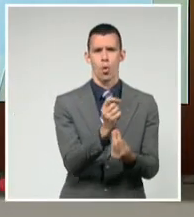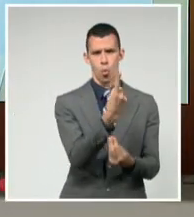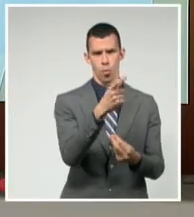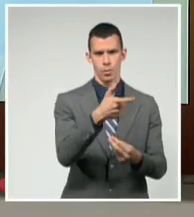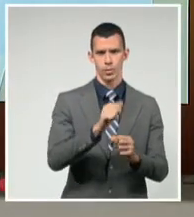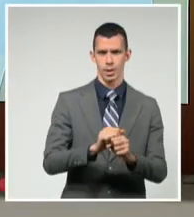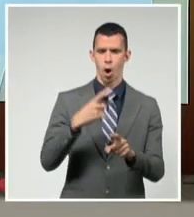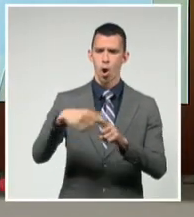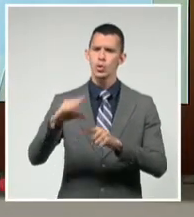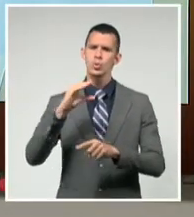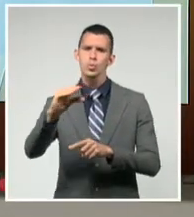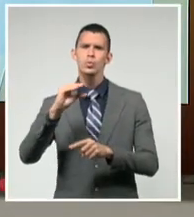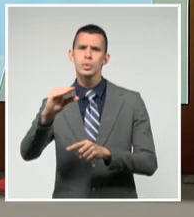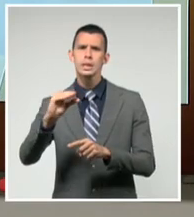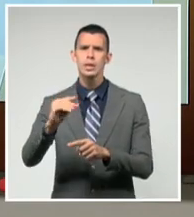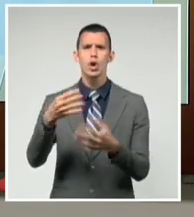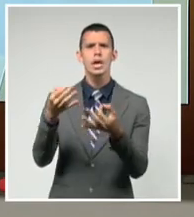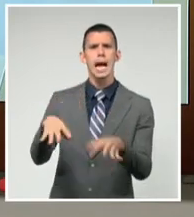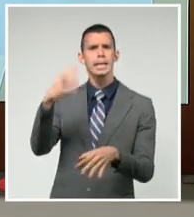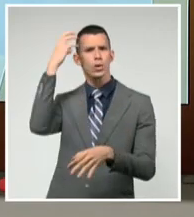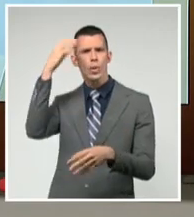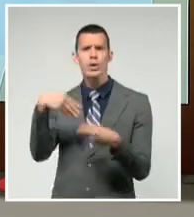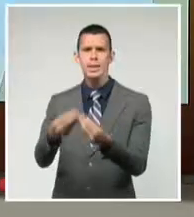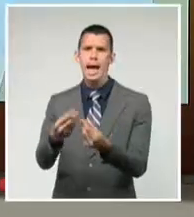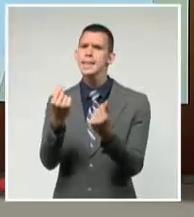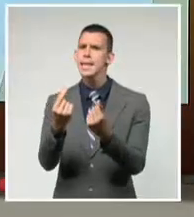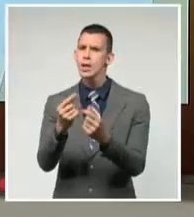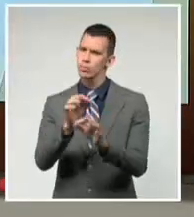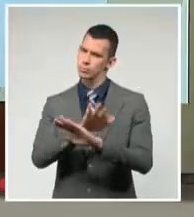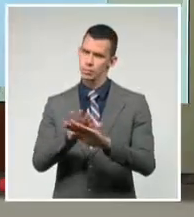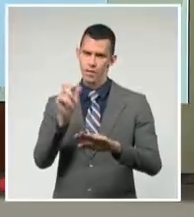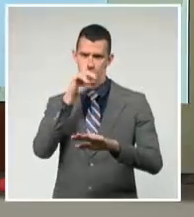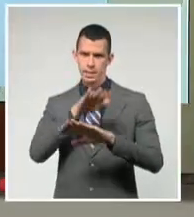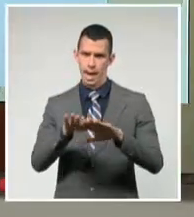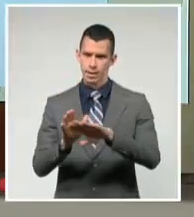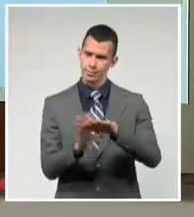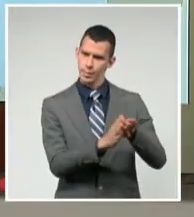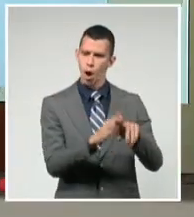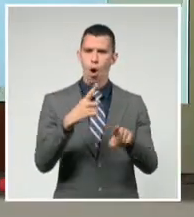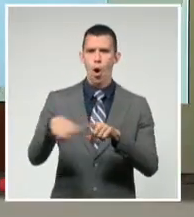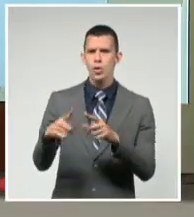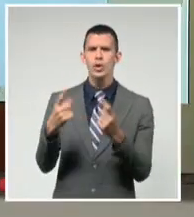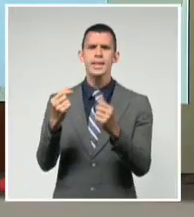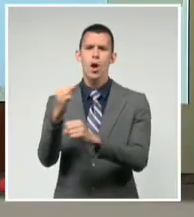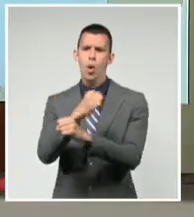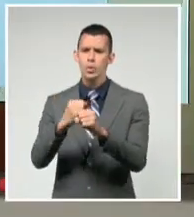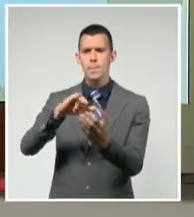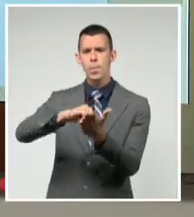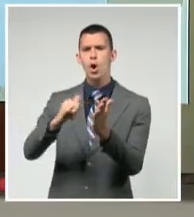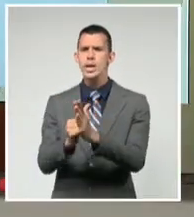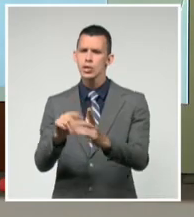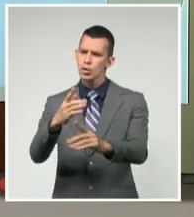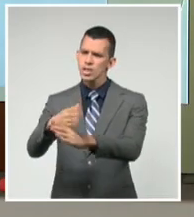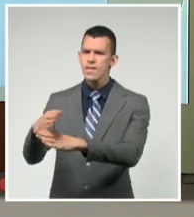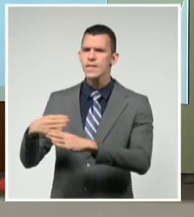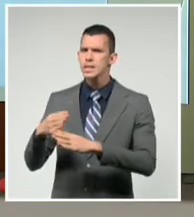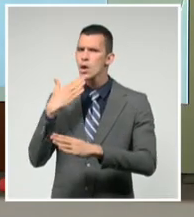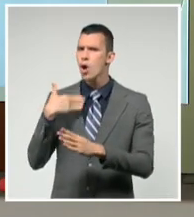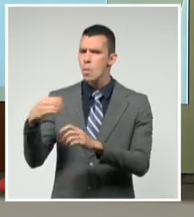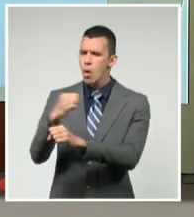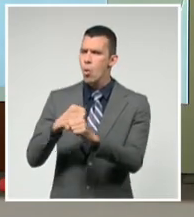indebidas así como la transformación de los ingresos ya hemos escuchado a varios de nuestros dirigentes y especialistas en el tema explicarnos